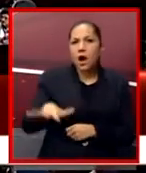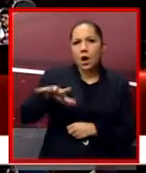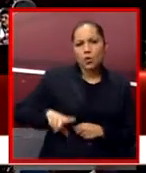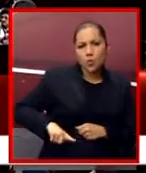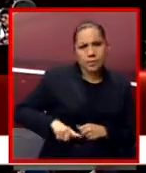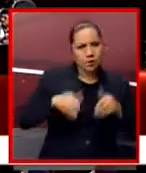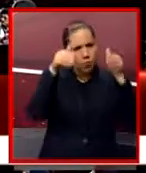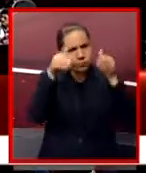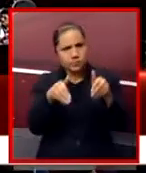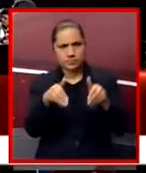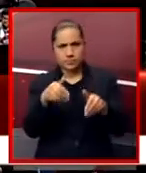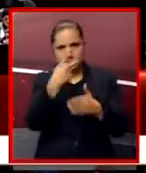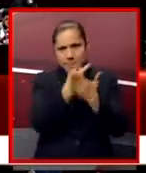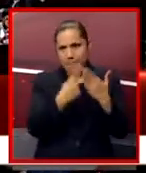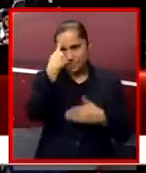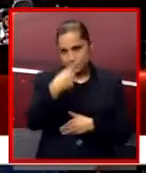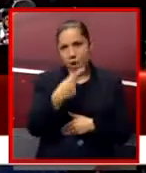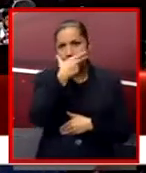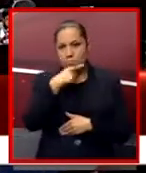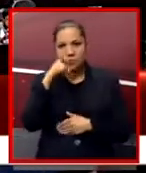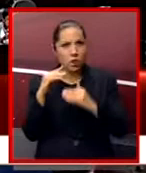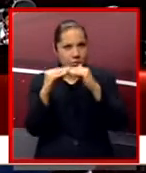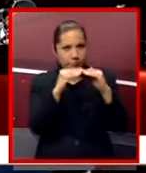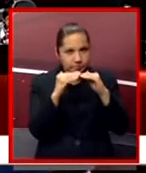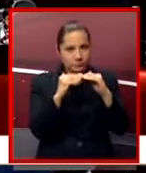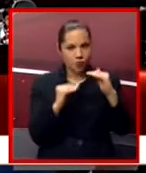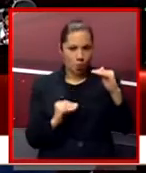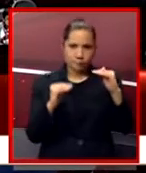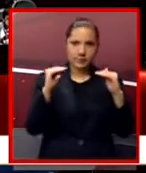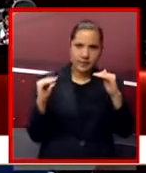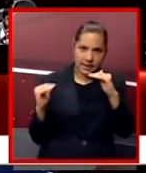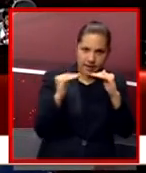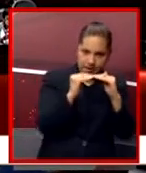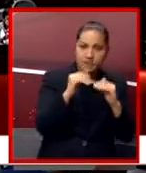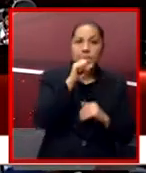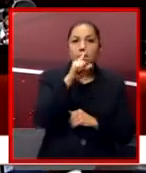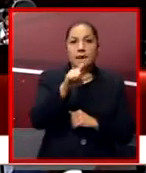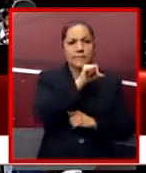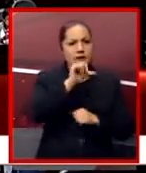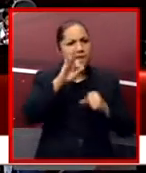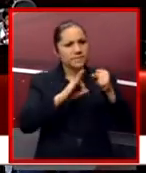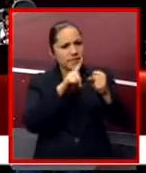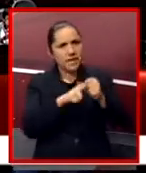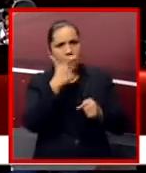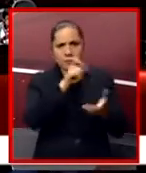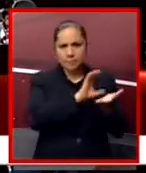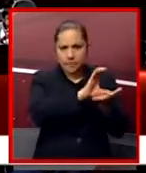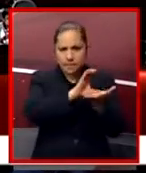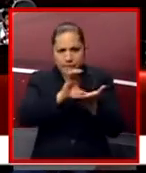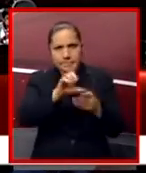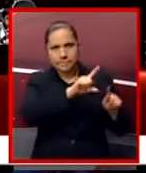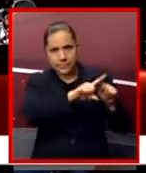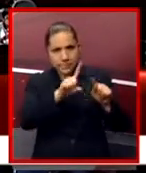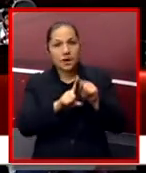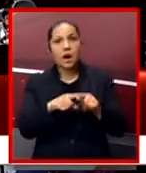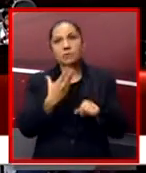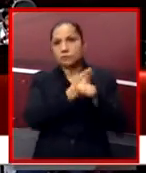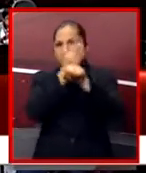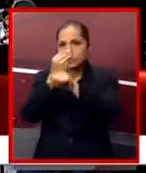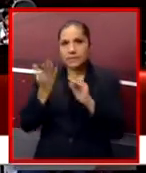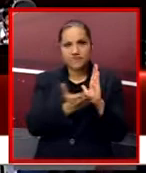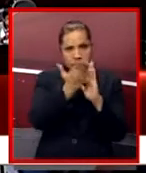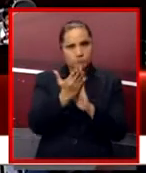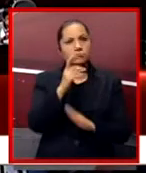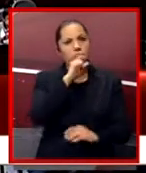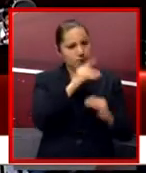de equidad de género y un incremento en las participaciones federales y el impulso a obras de infraestructura. Dijo que también se prevé un aumento